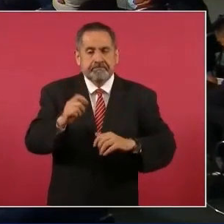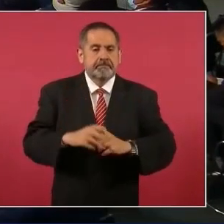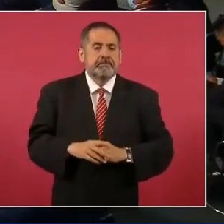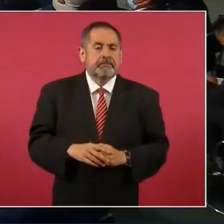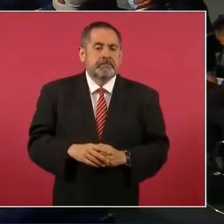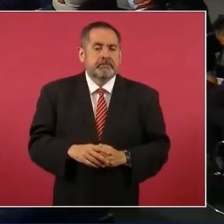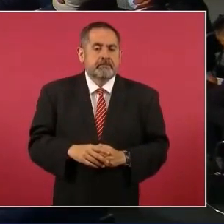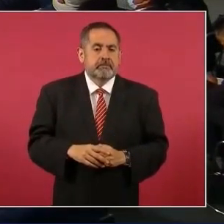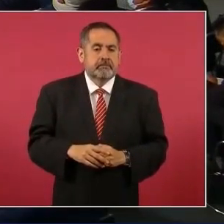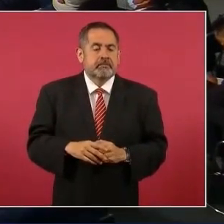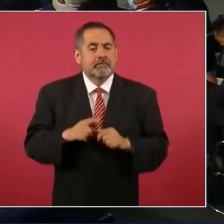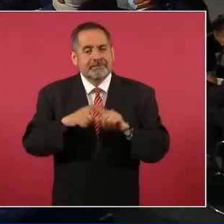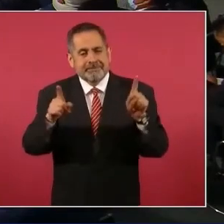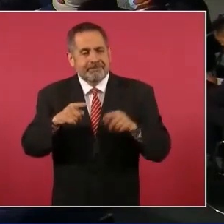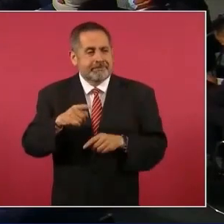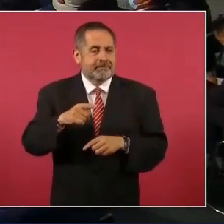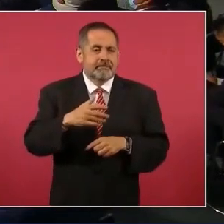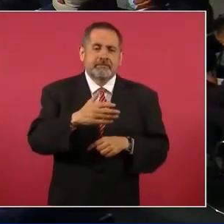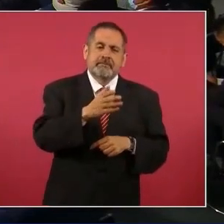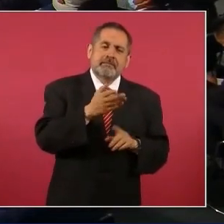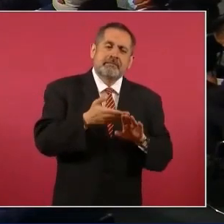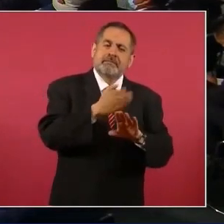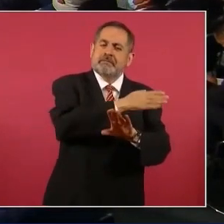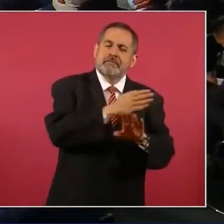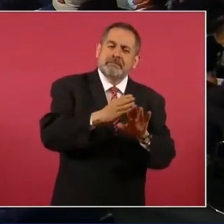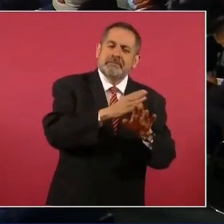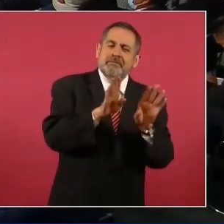de lo que es un pensamiento